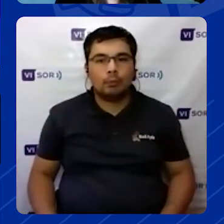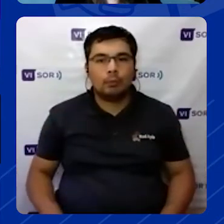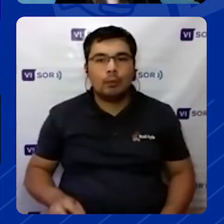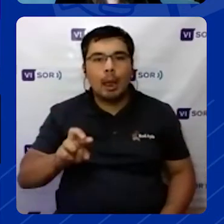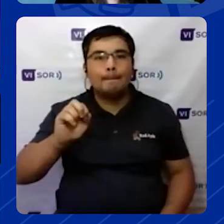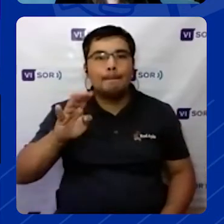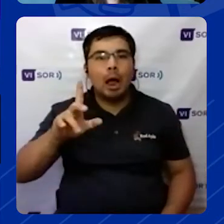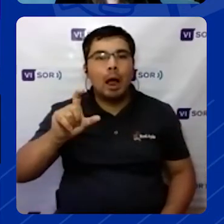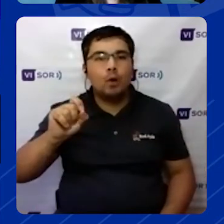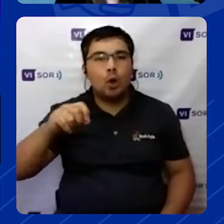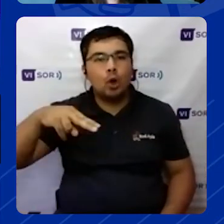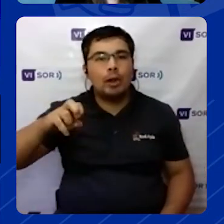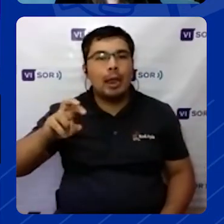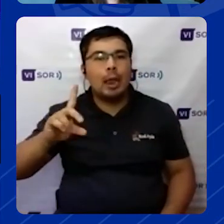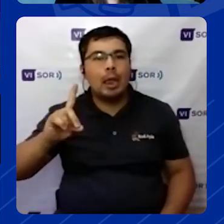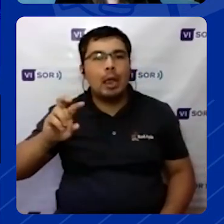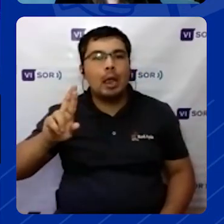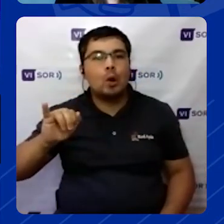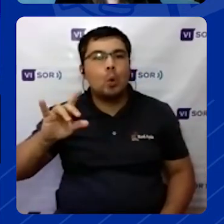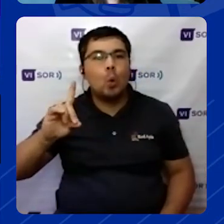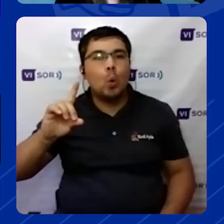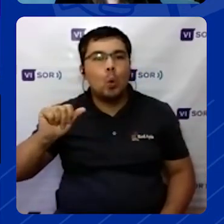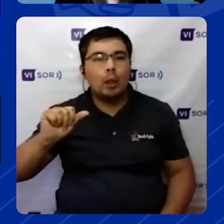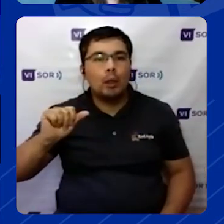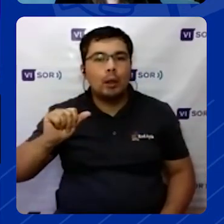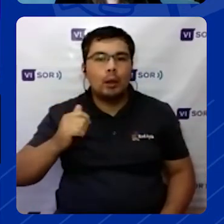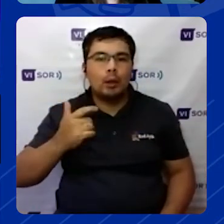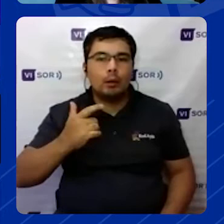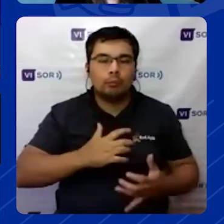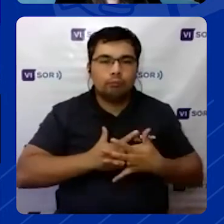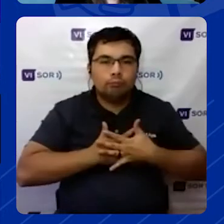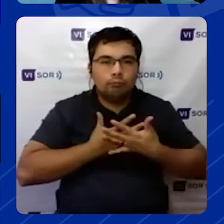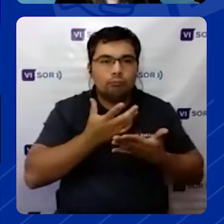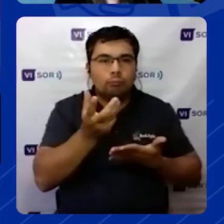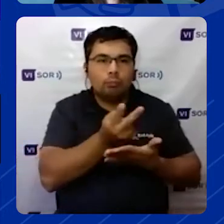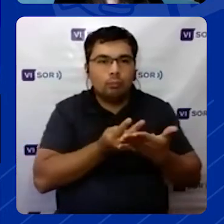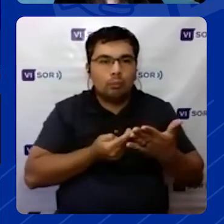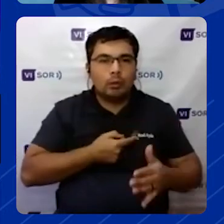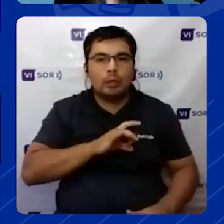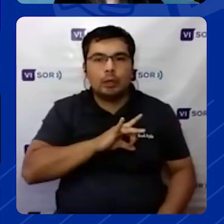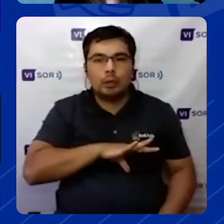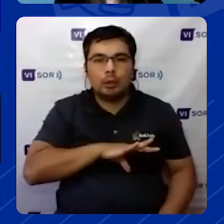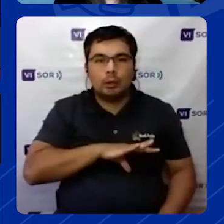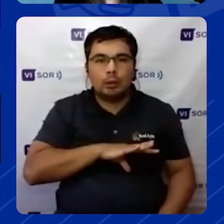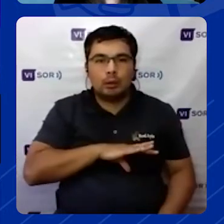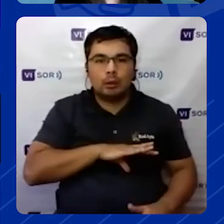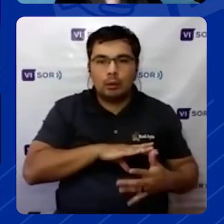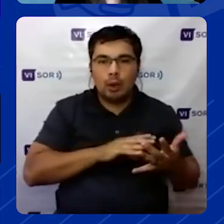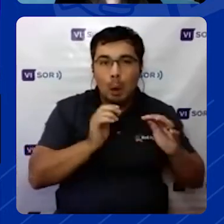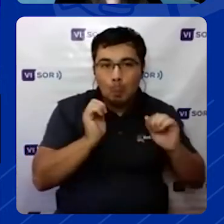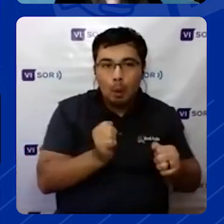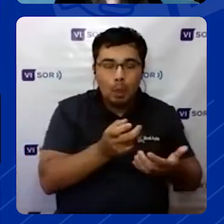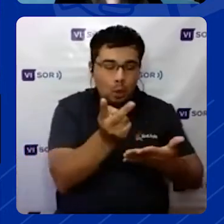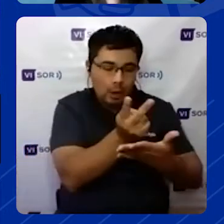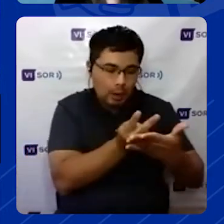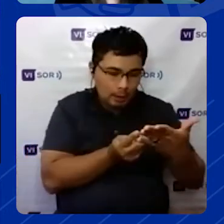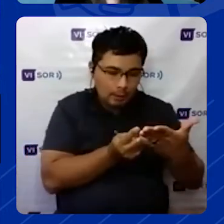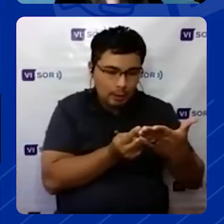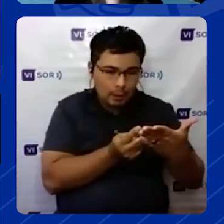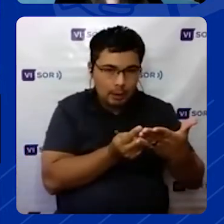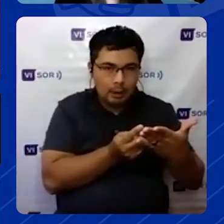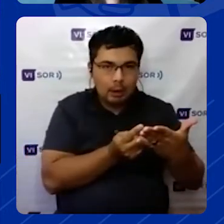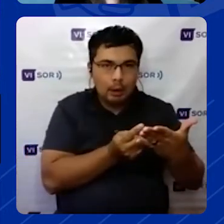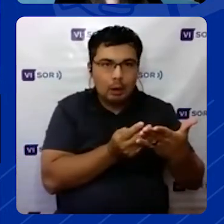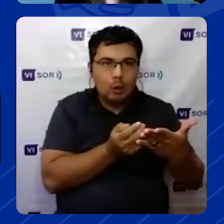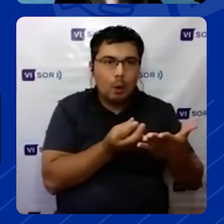claro, ¿puedo escribir los versos más tristes esta noche? Pues no se puede adaptar a lectura fácil, es como es. Pero sí